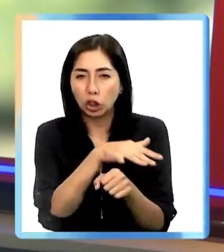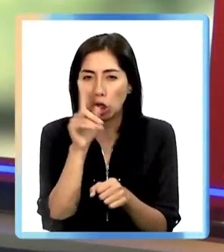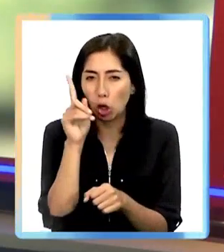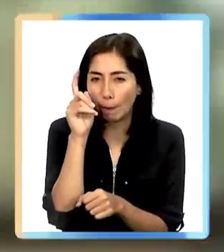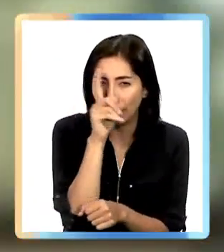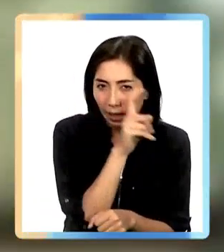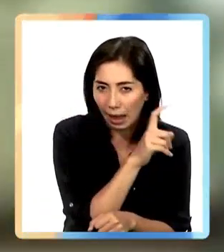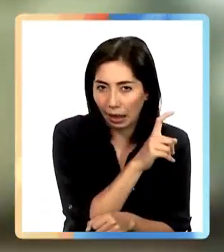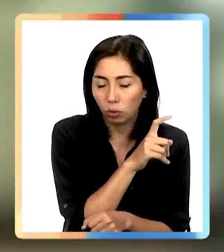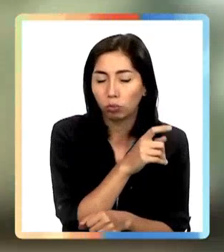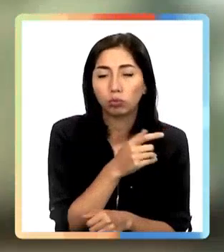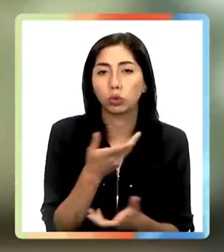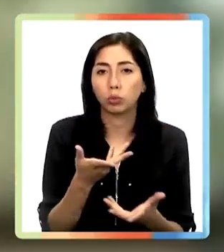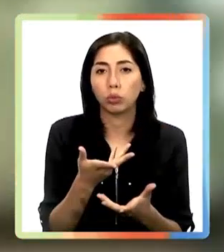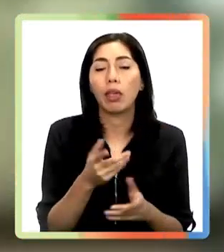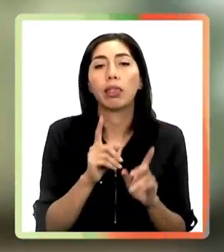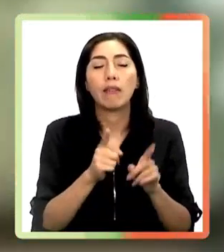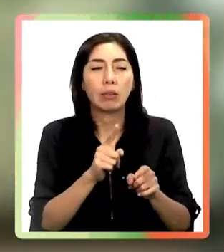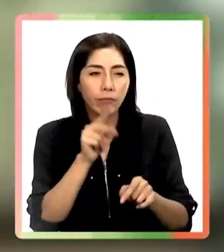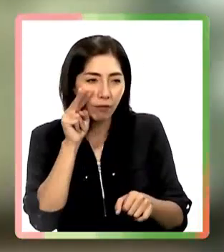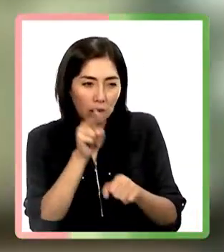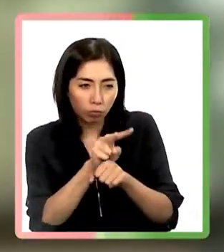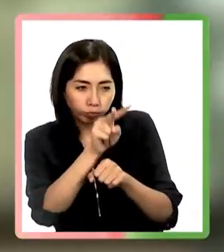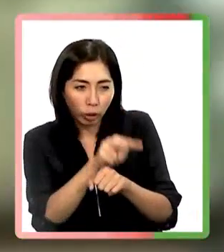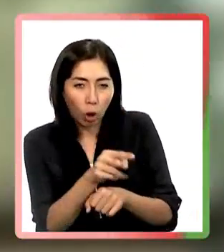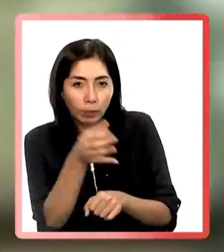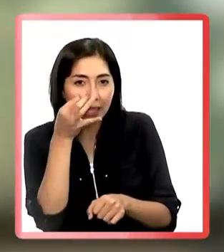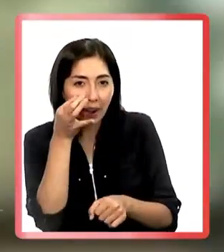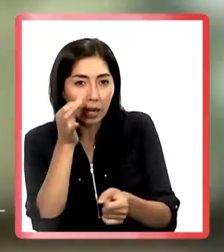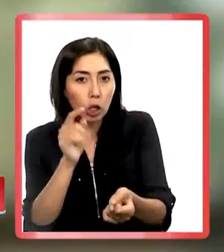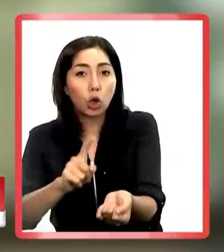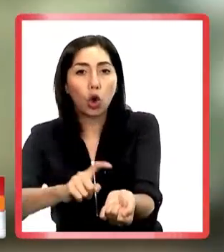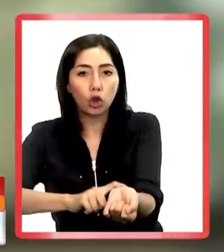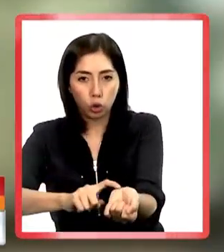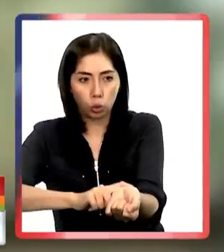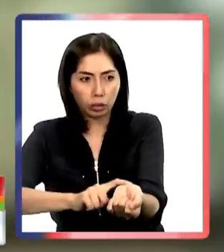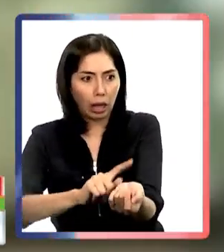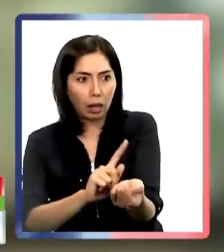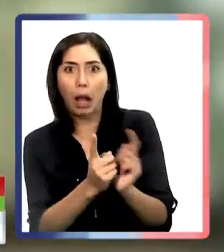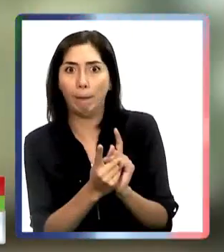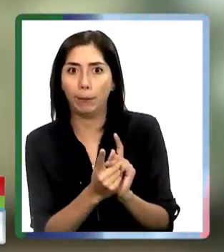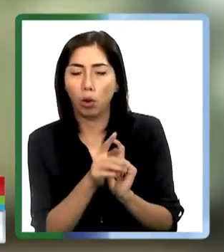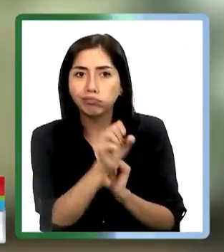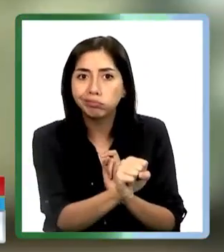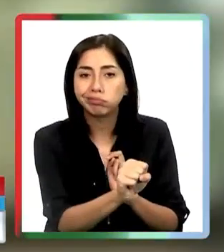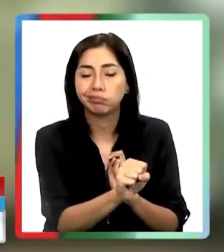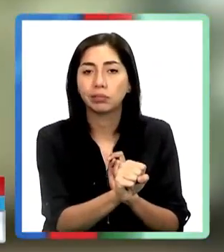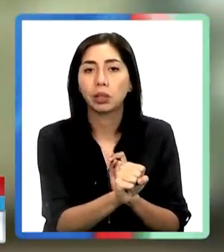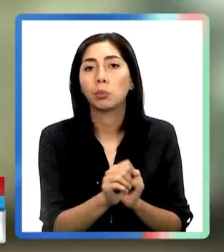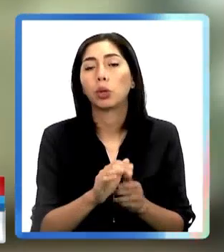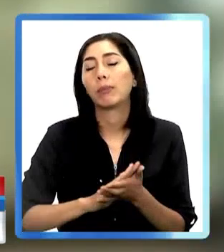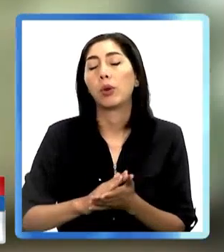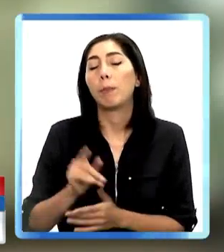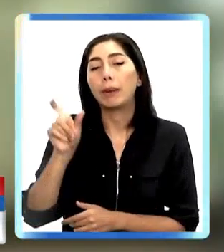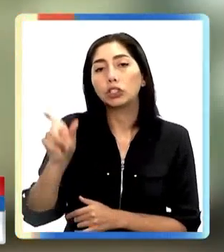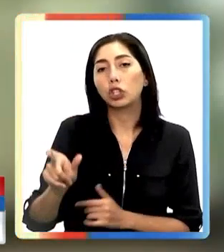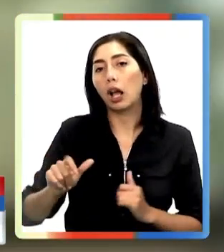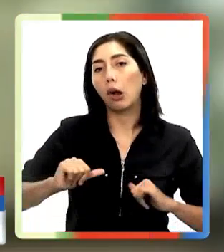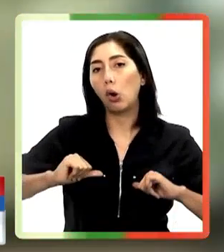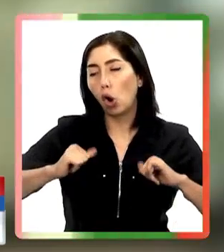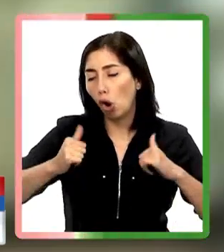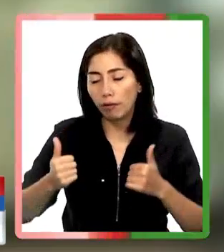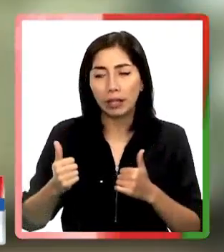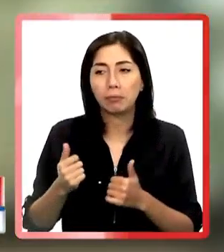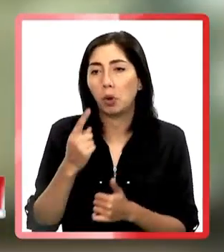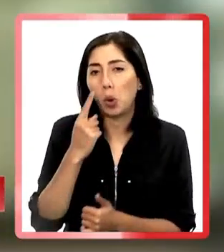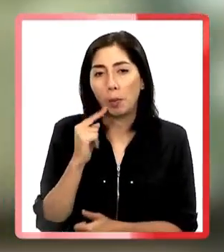un periodo complicado? Hay que estar muy pendiente de los cambios de conducta. ¿Ah? Que un chiquillo,